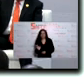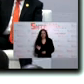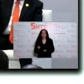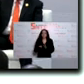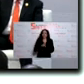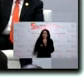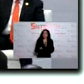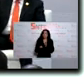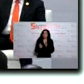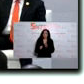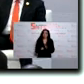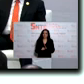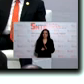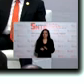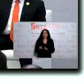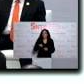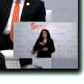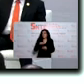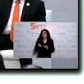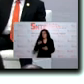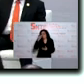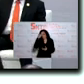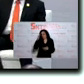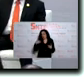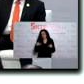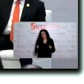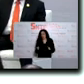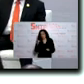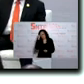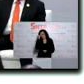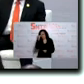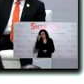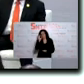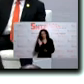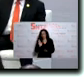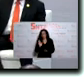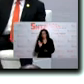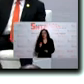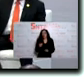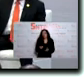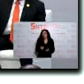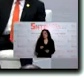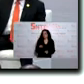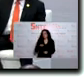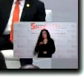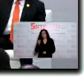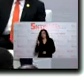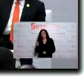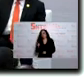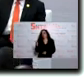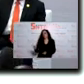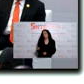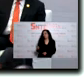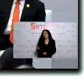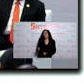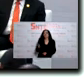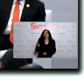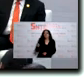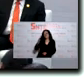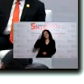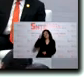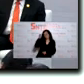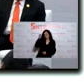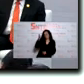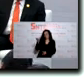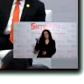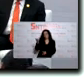ejemplo, todos sabemos lo que es el tiempo. Pero si alguien le pregunta a la persona, bueno, ¿y qué es el tiempo? ¿Qué es eso?